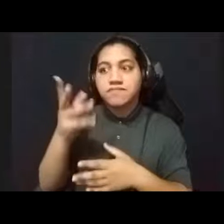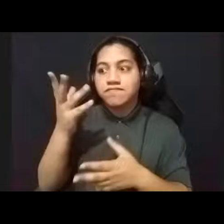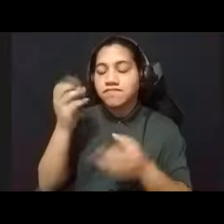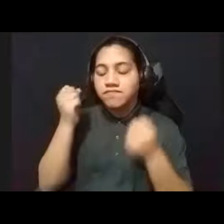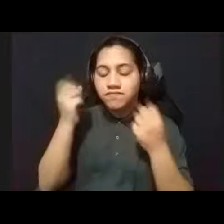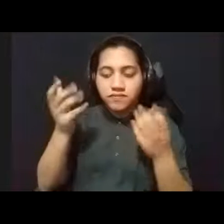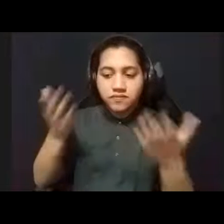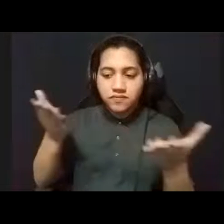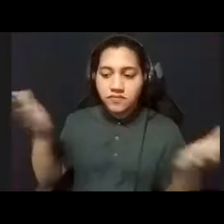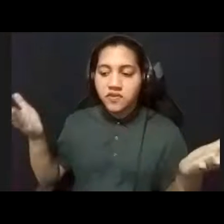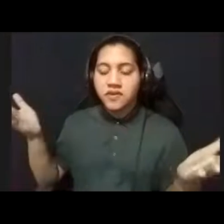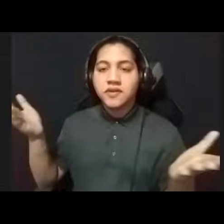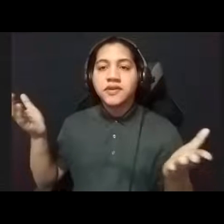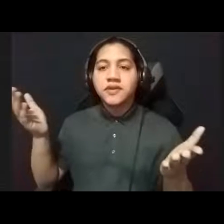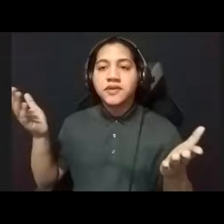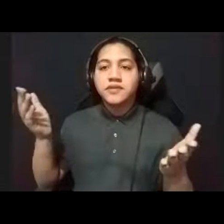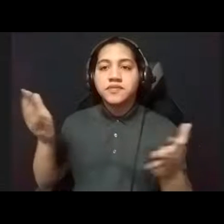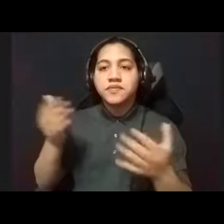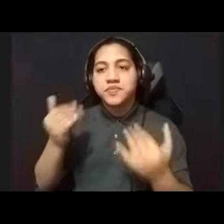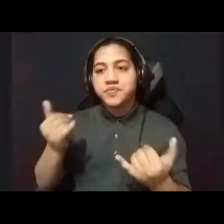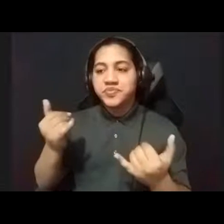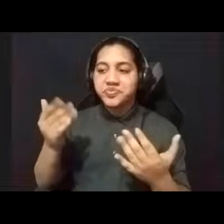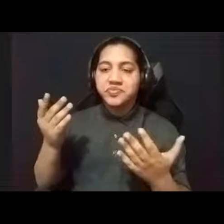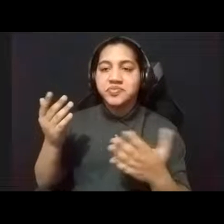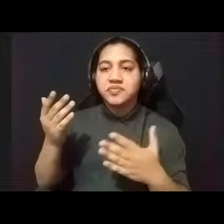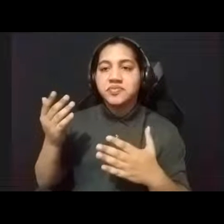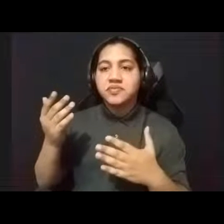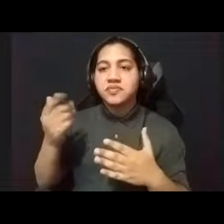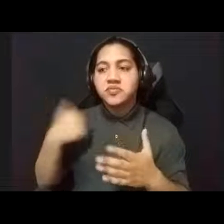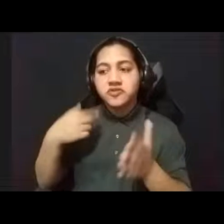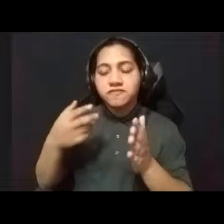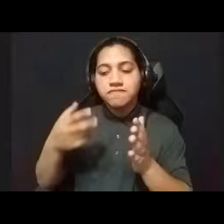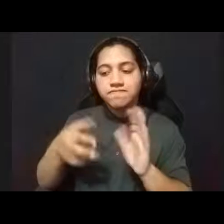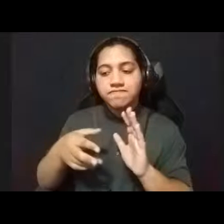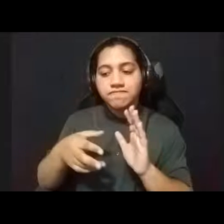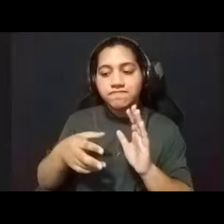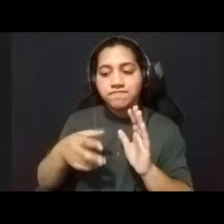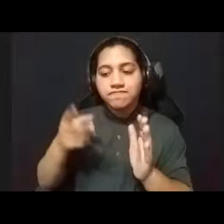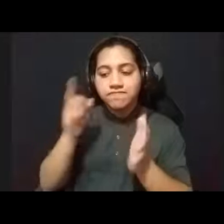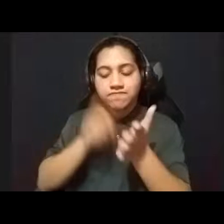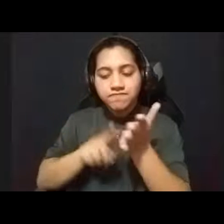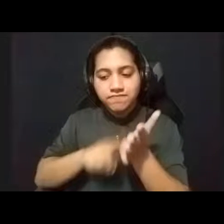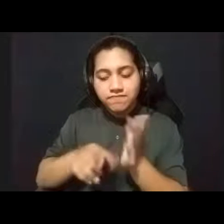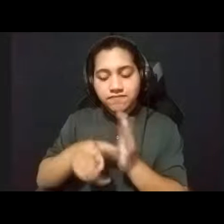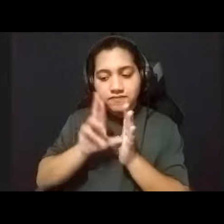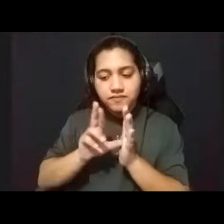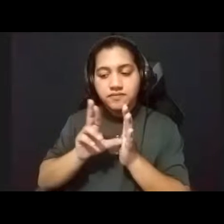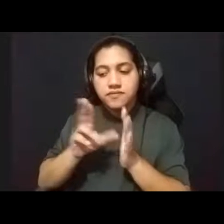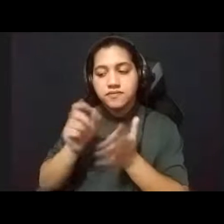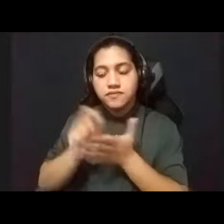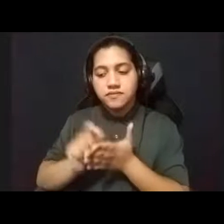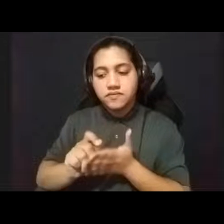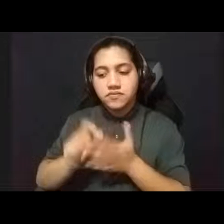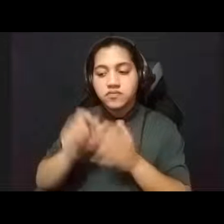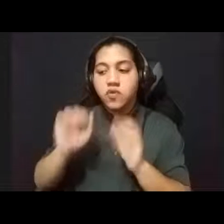elementos que esta tarde, a medida que yo revisaba lo que había escrito, me di cuenta que podía